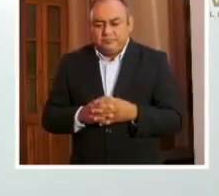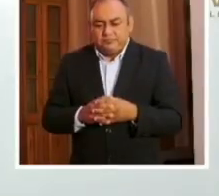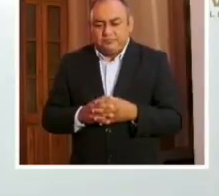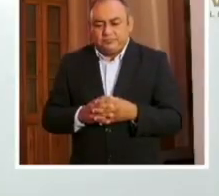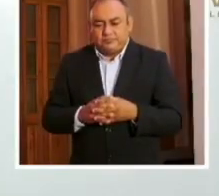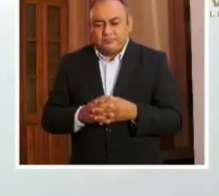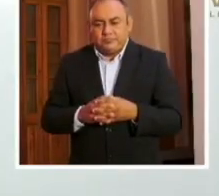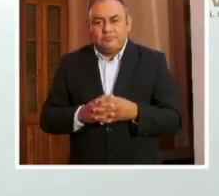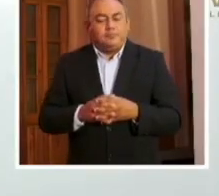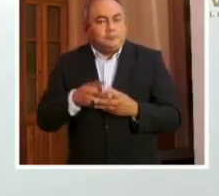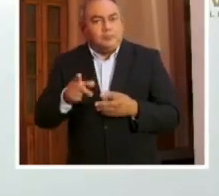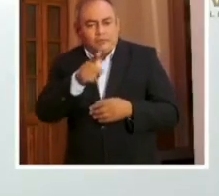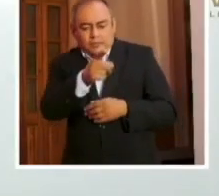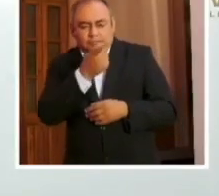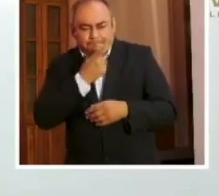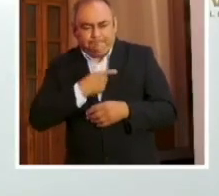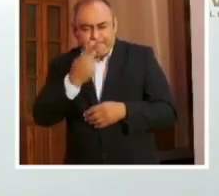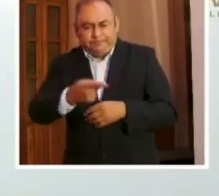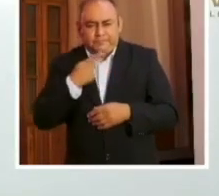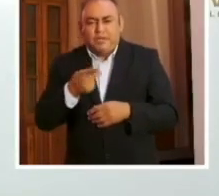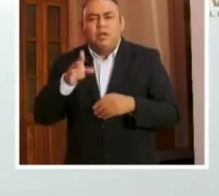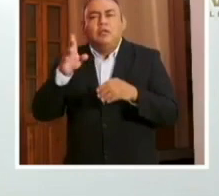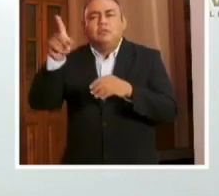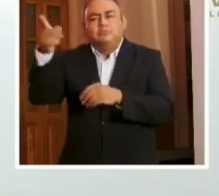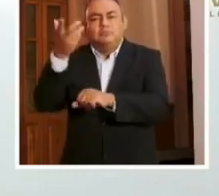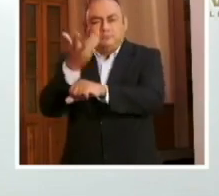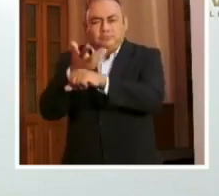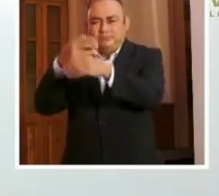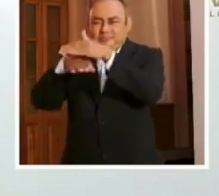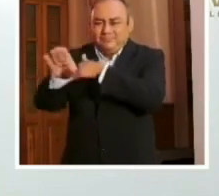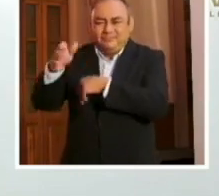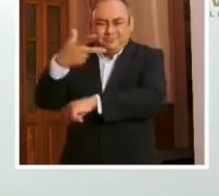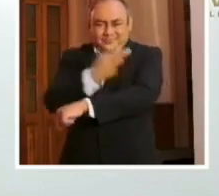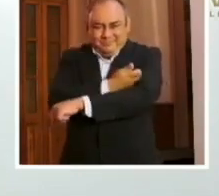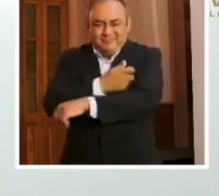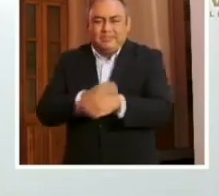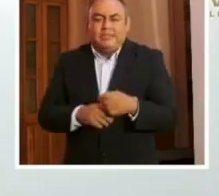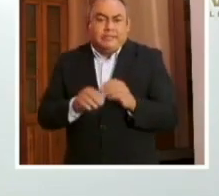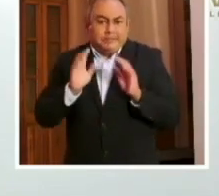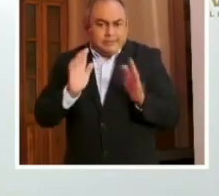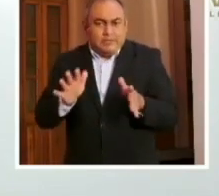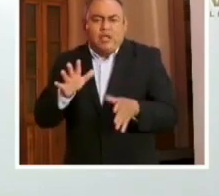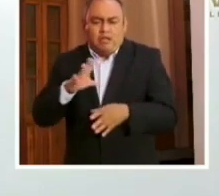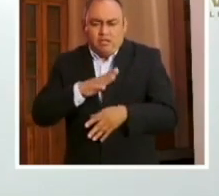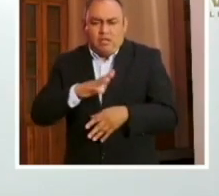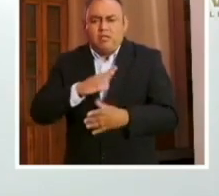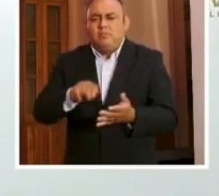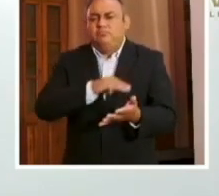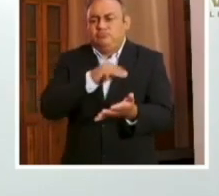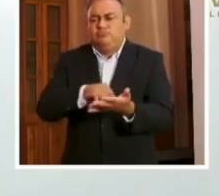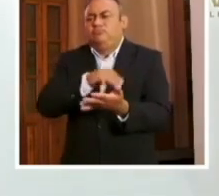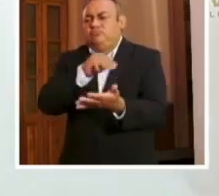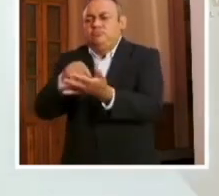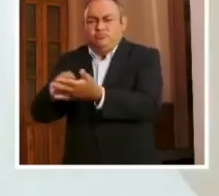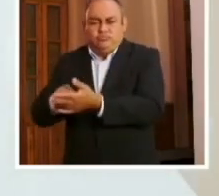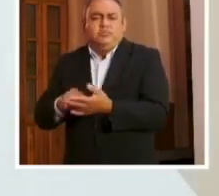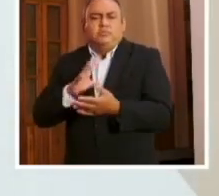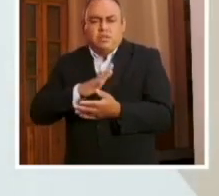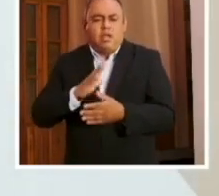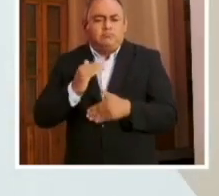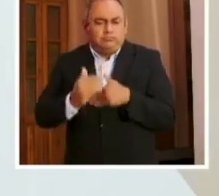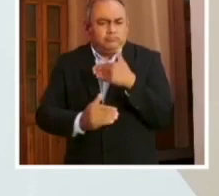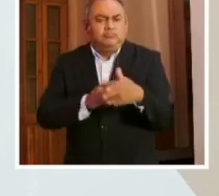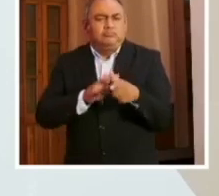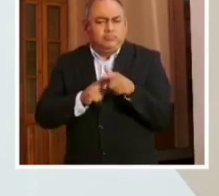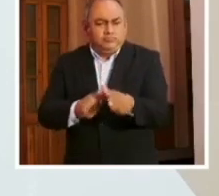respecto a la vacunación transfronteriza pues reiniciamos ayer con algunos municipios que ya se tenían programados con